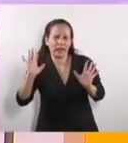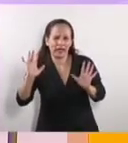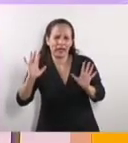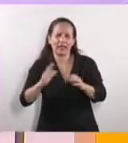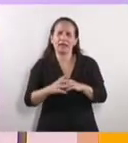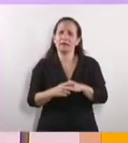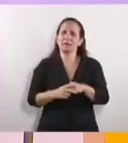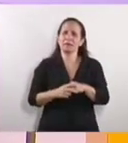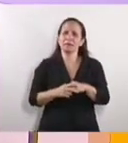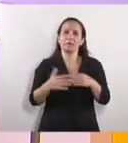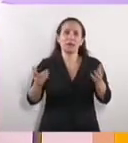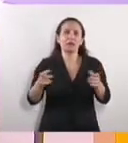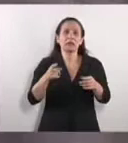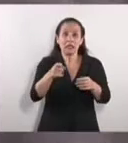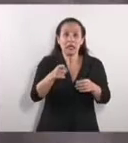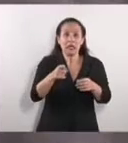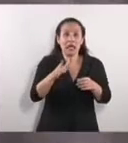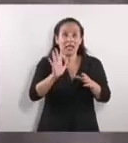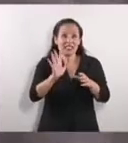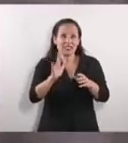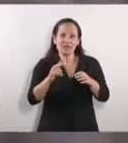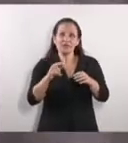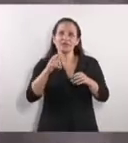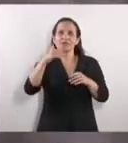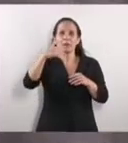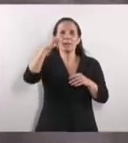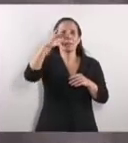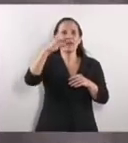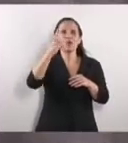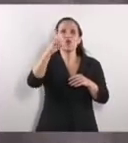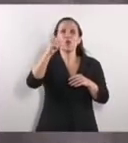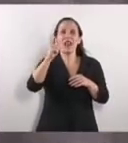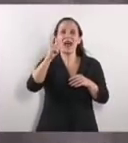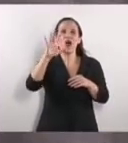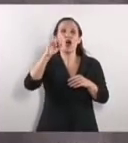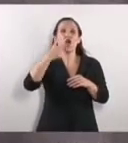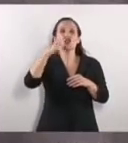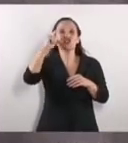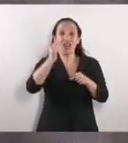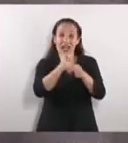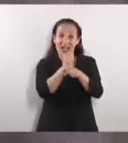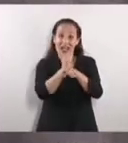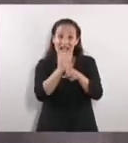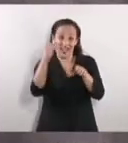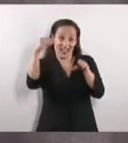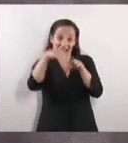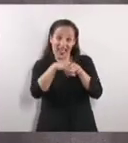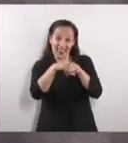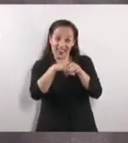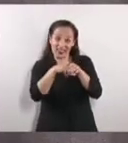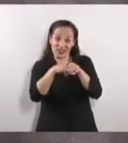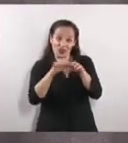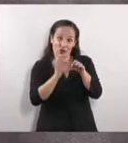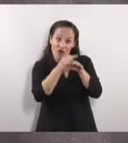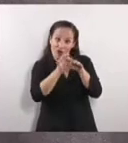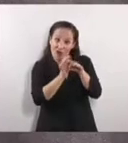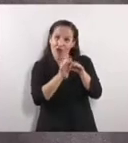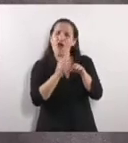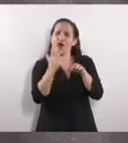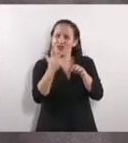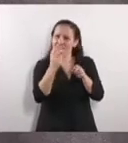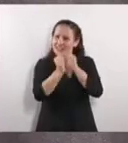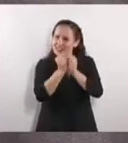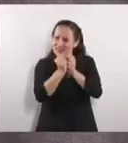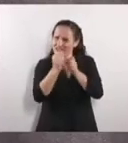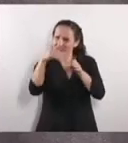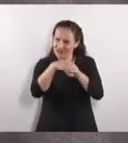Entonces, cuando vemos eso, eso es la médula ósea, ¿sí? Adentro de nuestros huesos se fabrican estos 3 tipos celulares que son muy